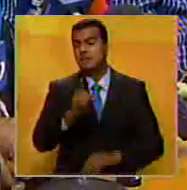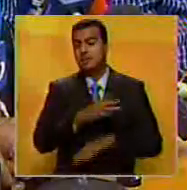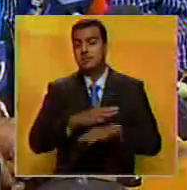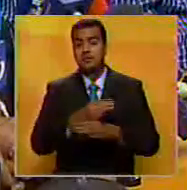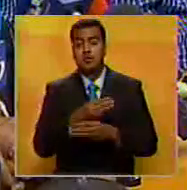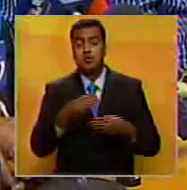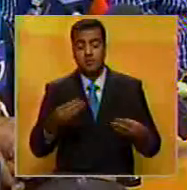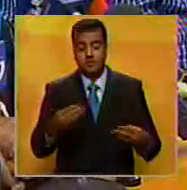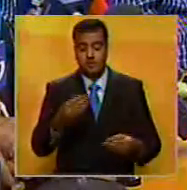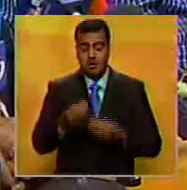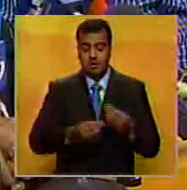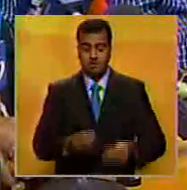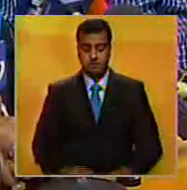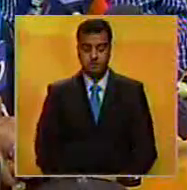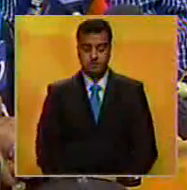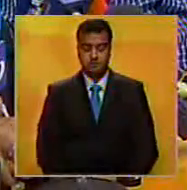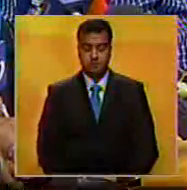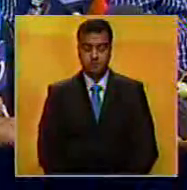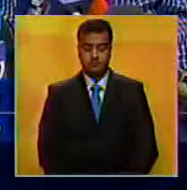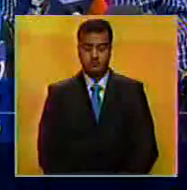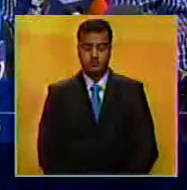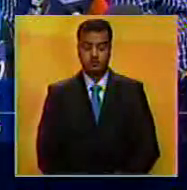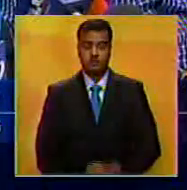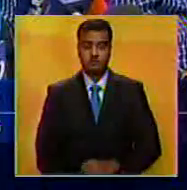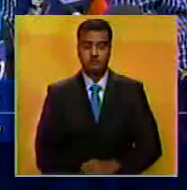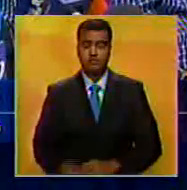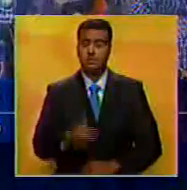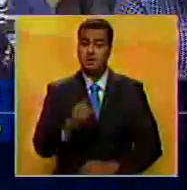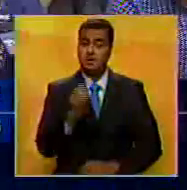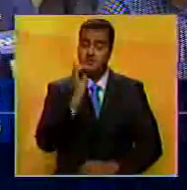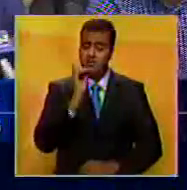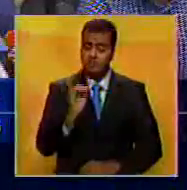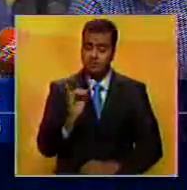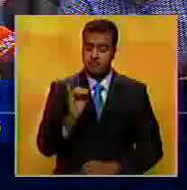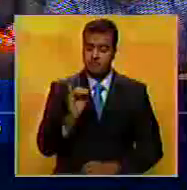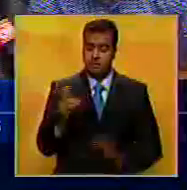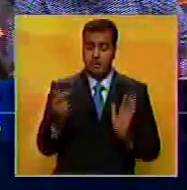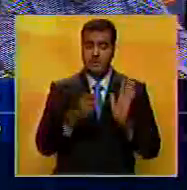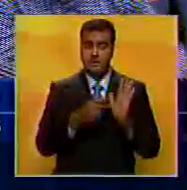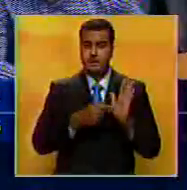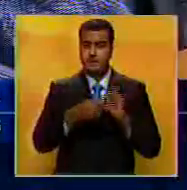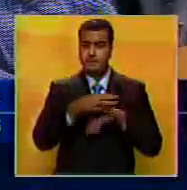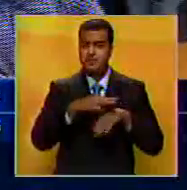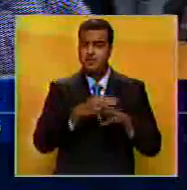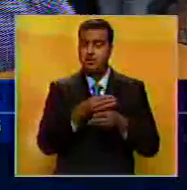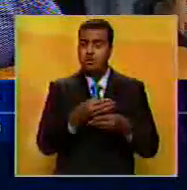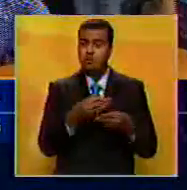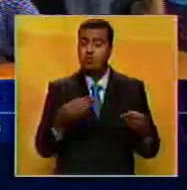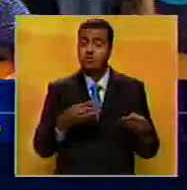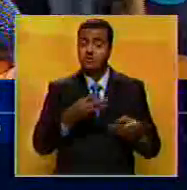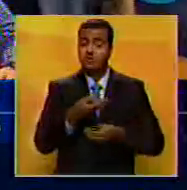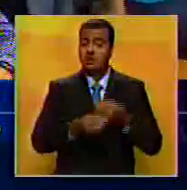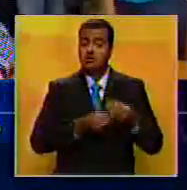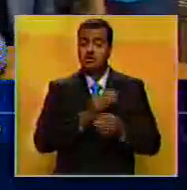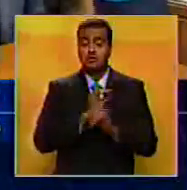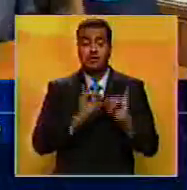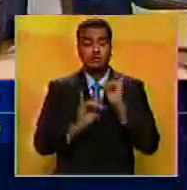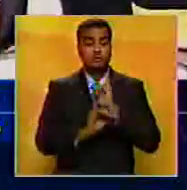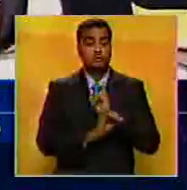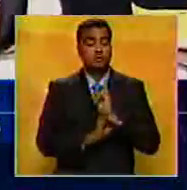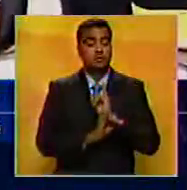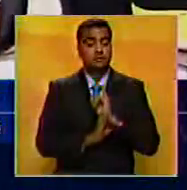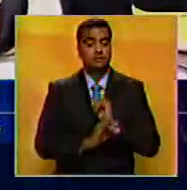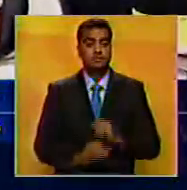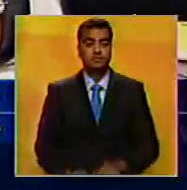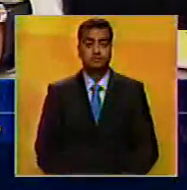Ministerio Público les ha dado. Los representantes del Foro Penal Venezolano informaron que presentarán ante el Ministerio Público y ante organizaciones internacionales